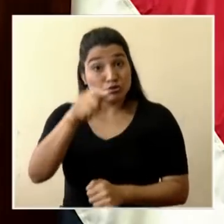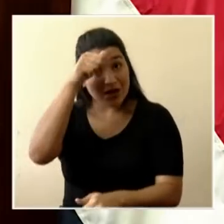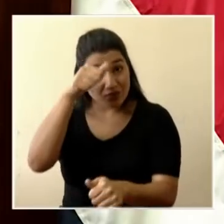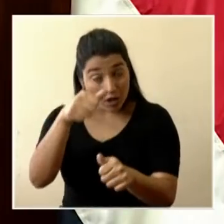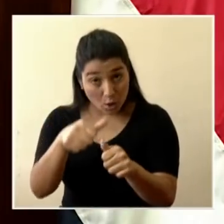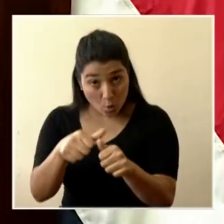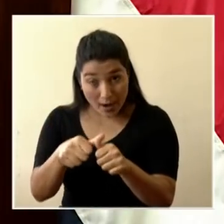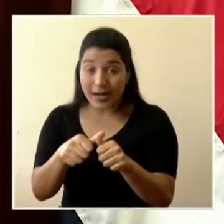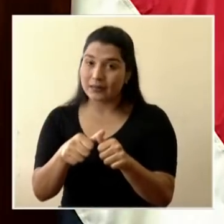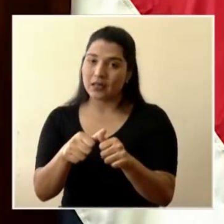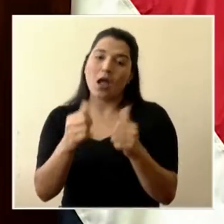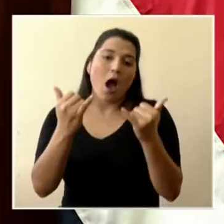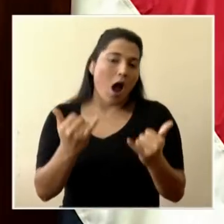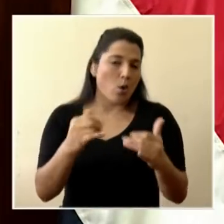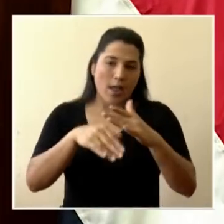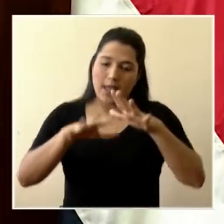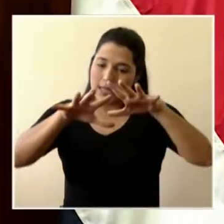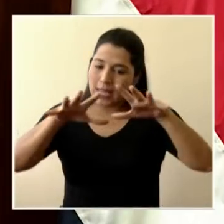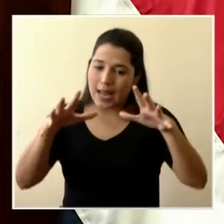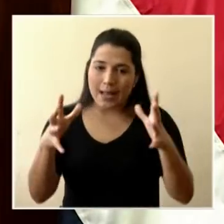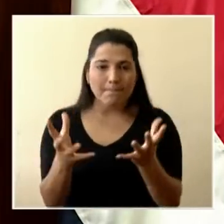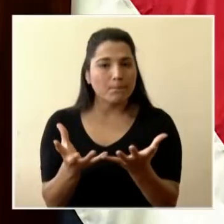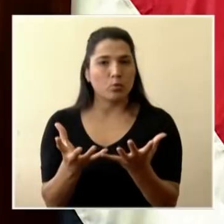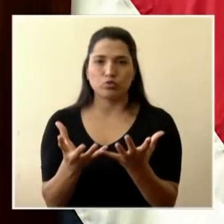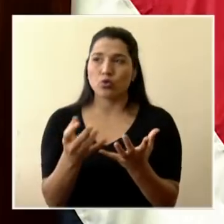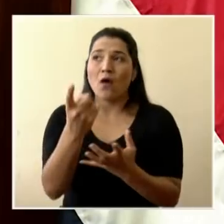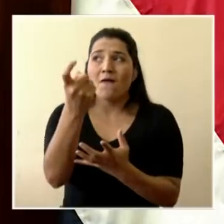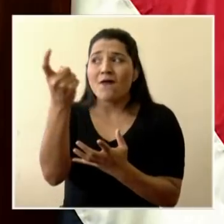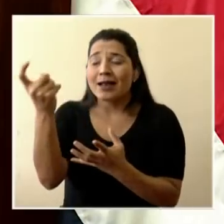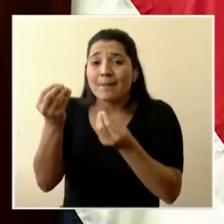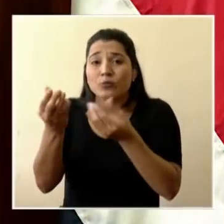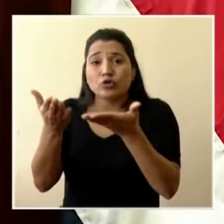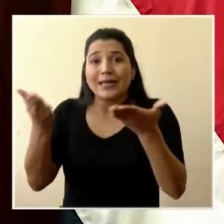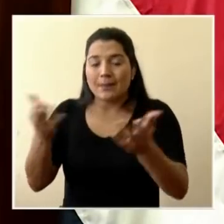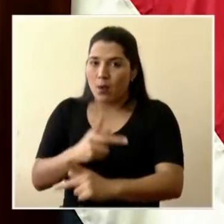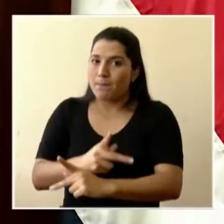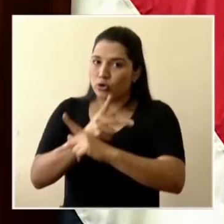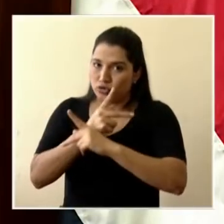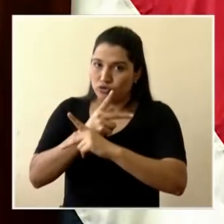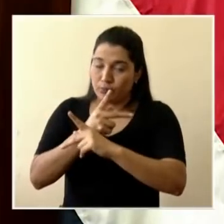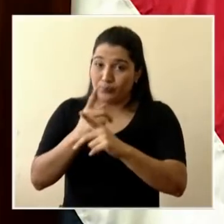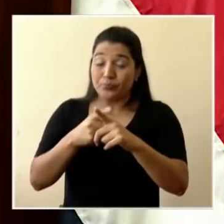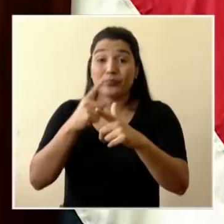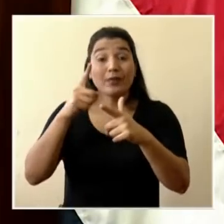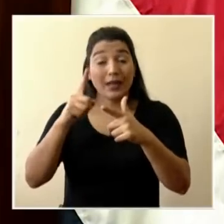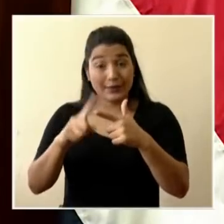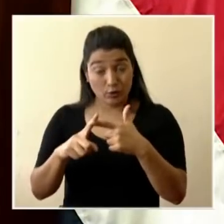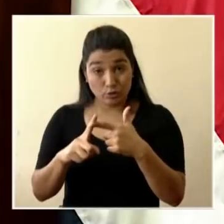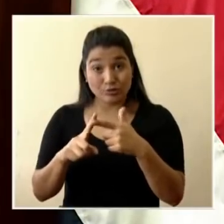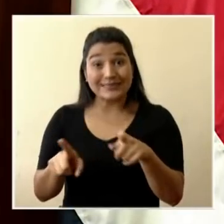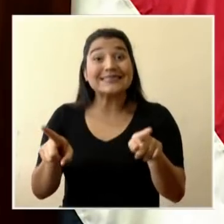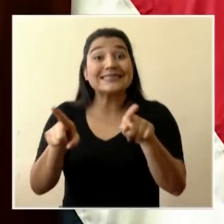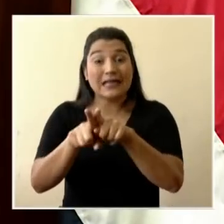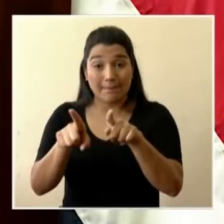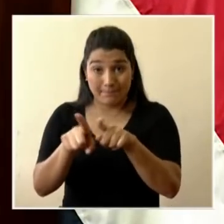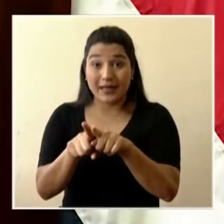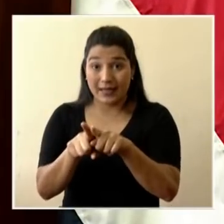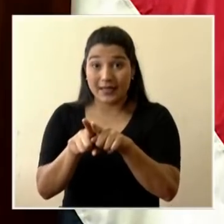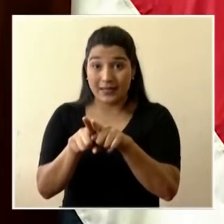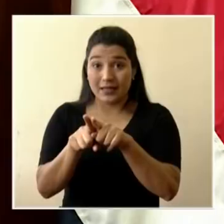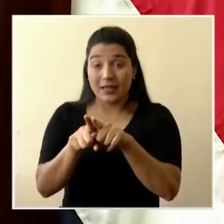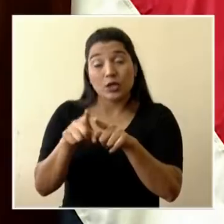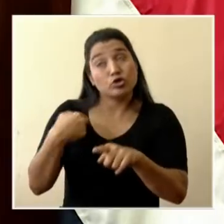modos hay una escasez a nivel mundial de algún tipo de implementos, y también la atención específica a las regulaciones